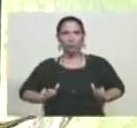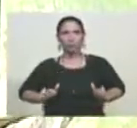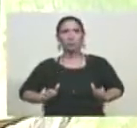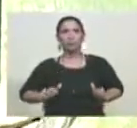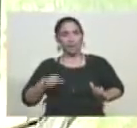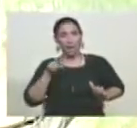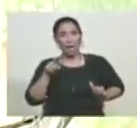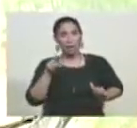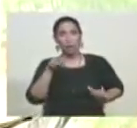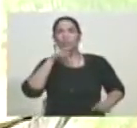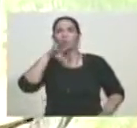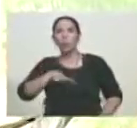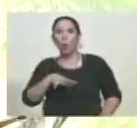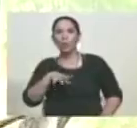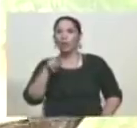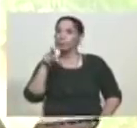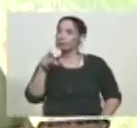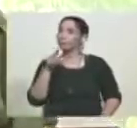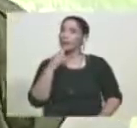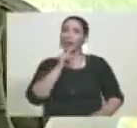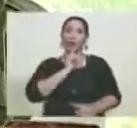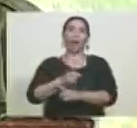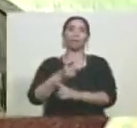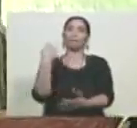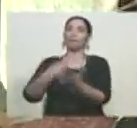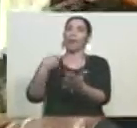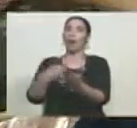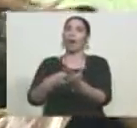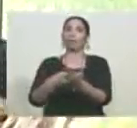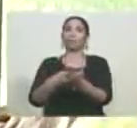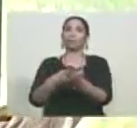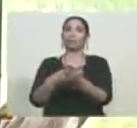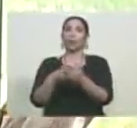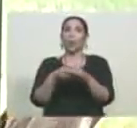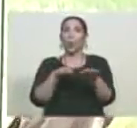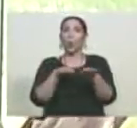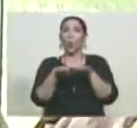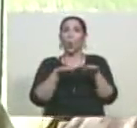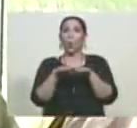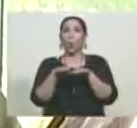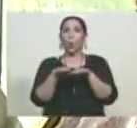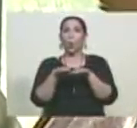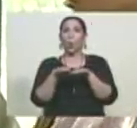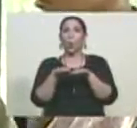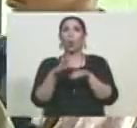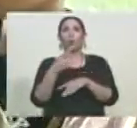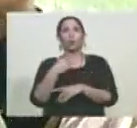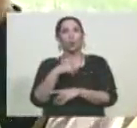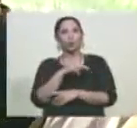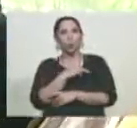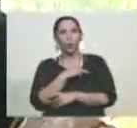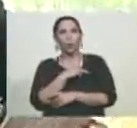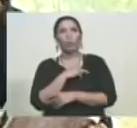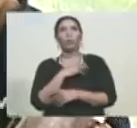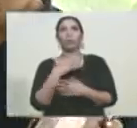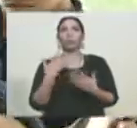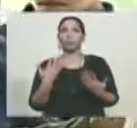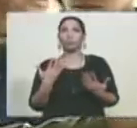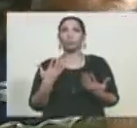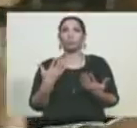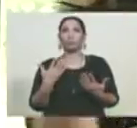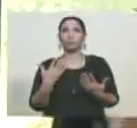les reclamará, porque después de coger de nosotros, se tornó diferente para nosotros. Por eso